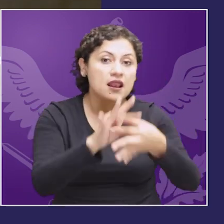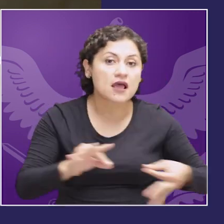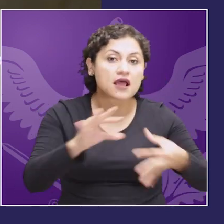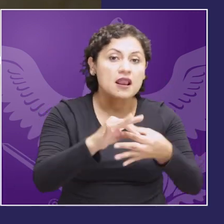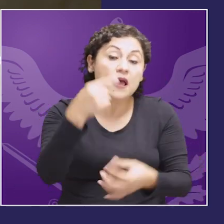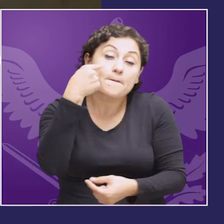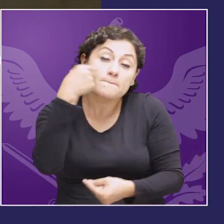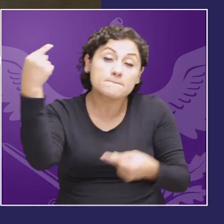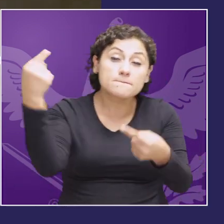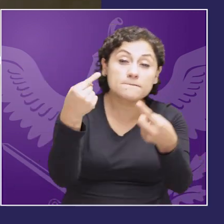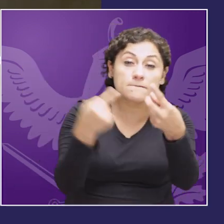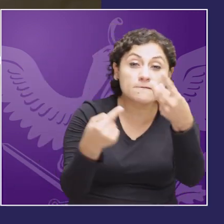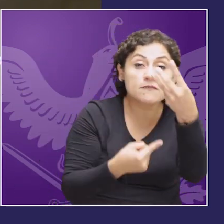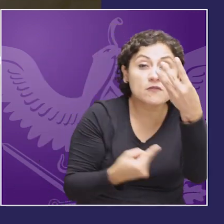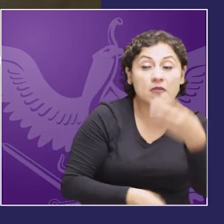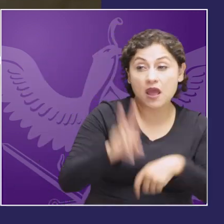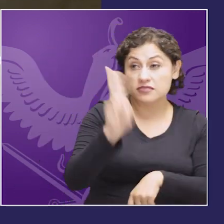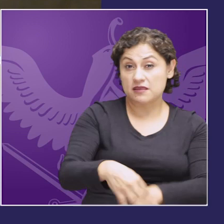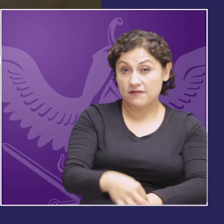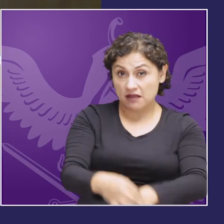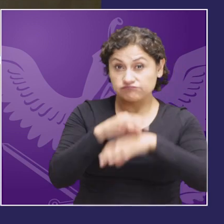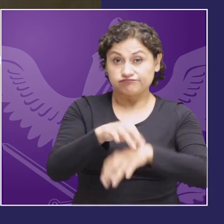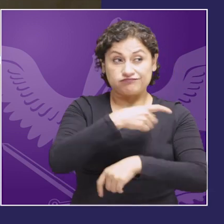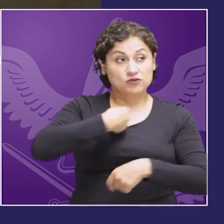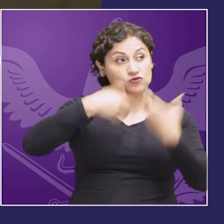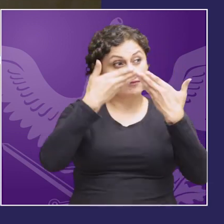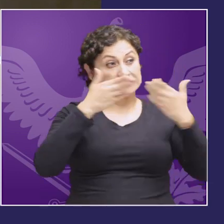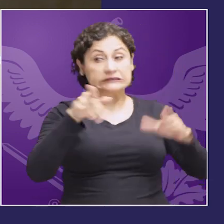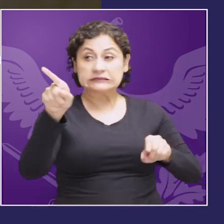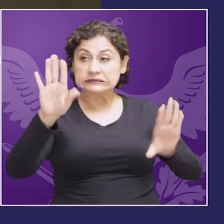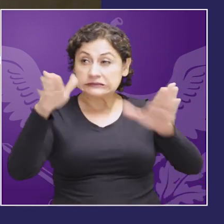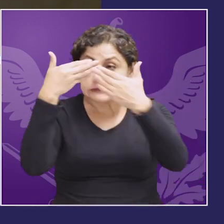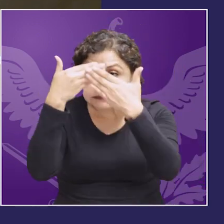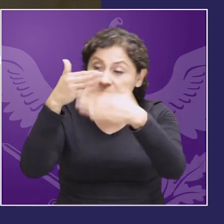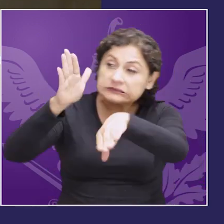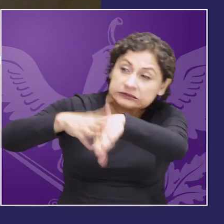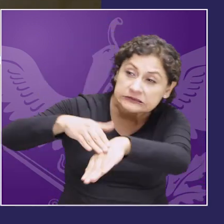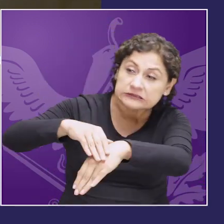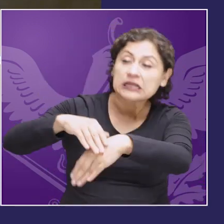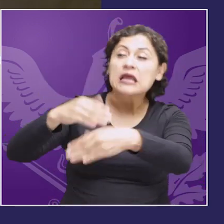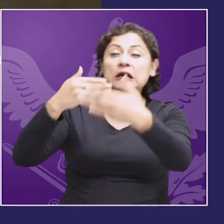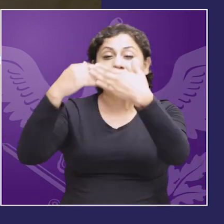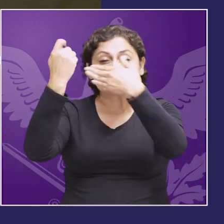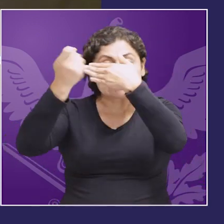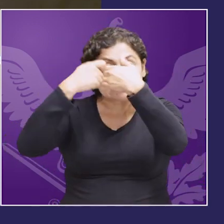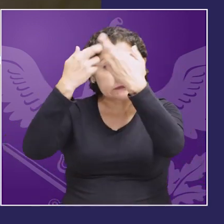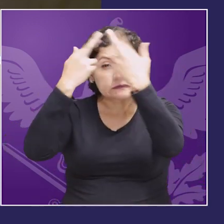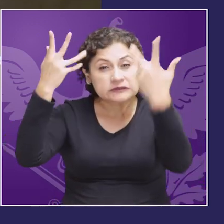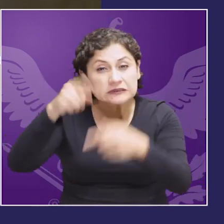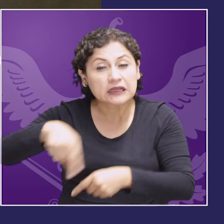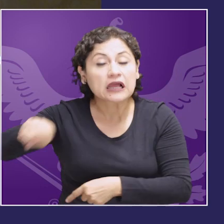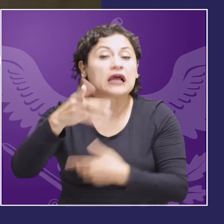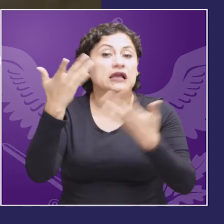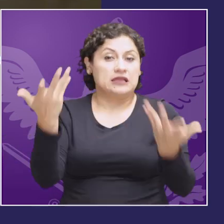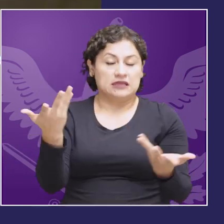que necesitamos verdaderamente convencer al otro, hacer comprender, dialogar con el otro para hacer